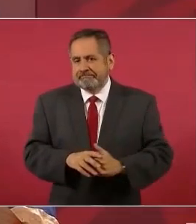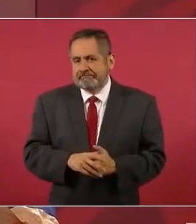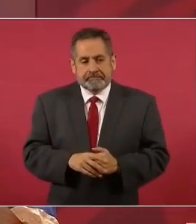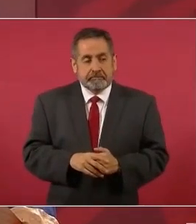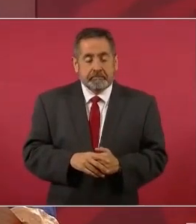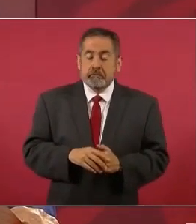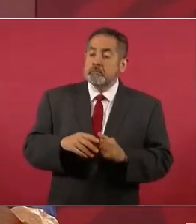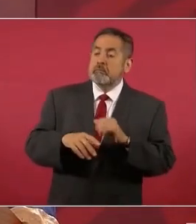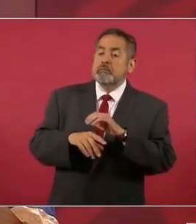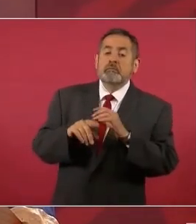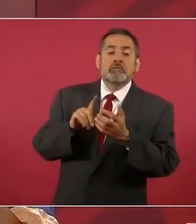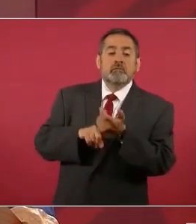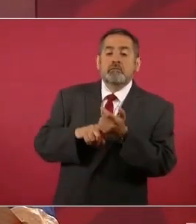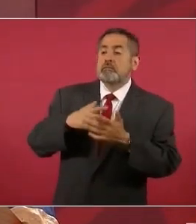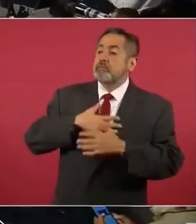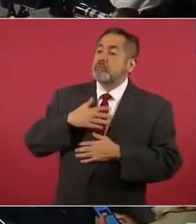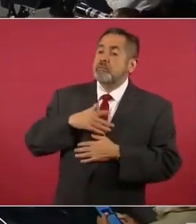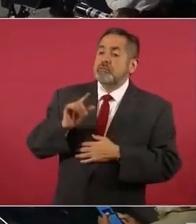profesionales?